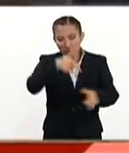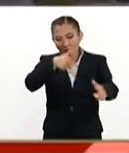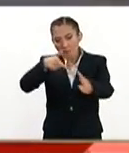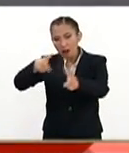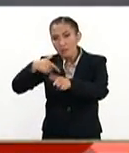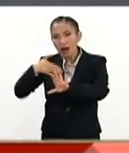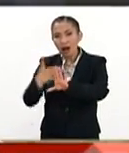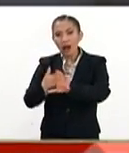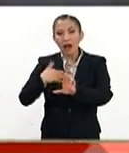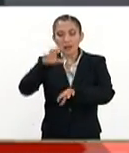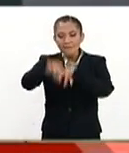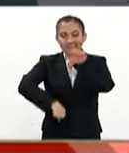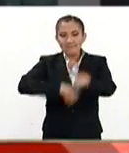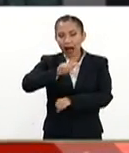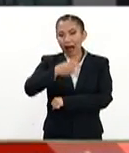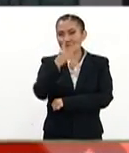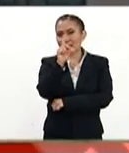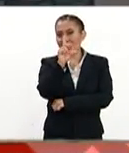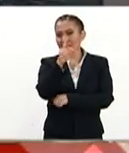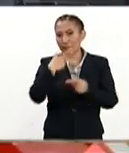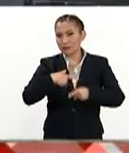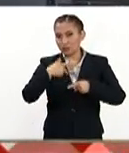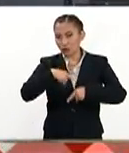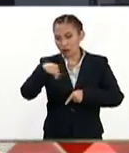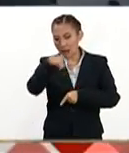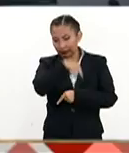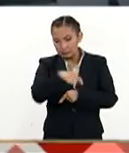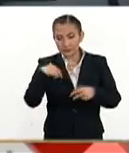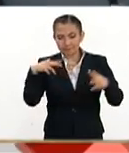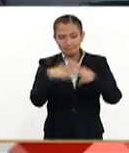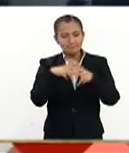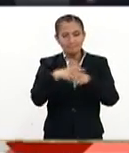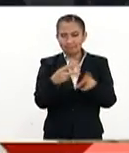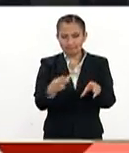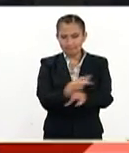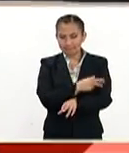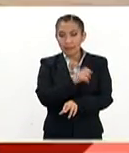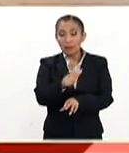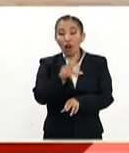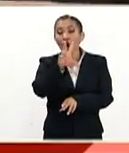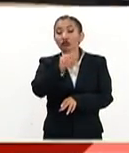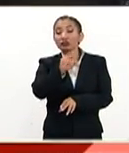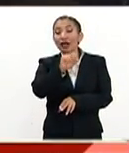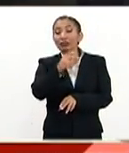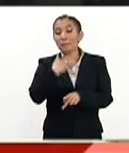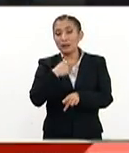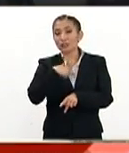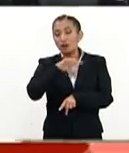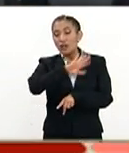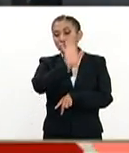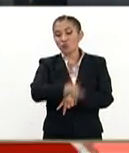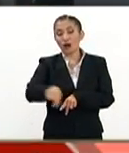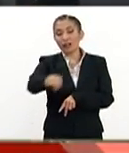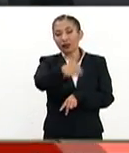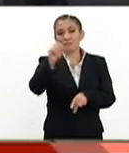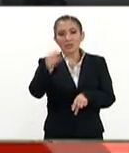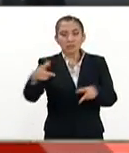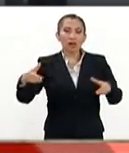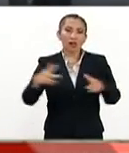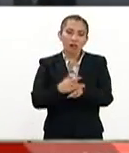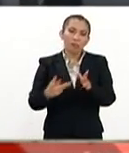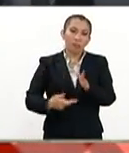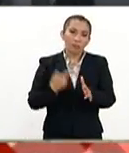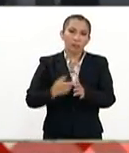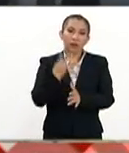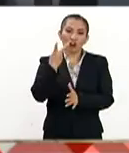Esta vez desarmaron y capturaron a 30 civiles. Después de estos enfrentamientos, ya suman 80 las personas muertas en hechos violentos durante la